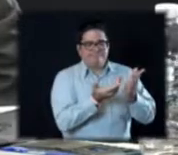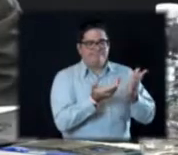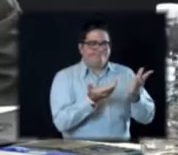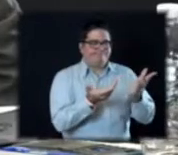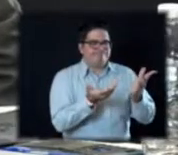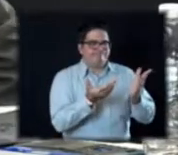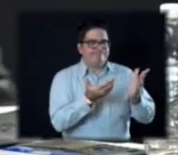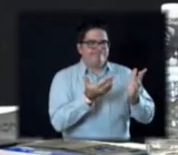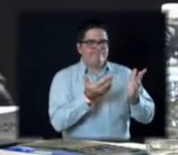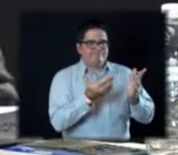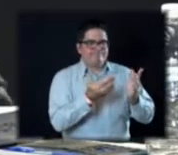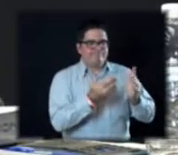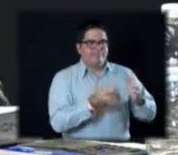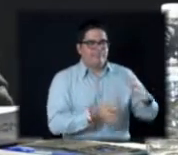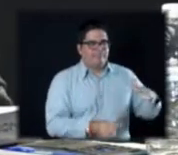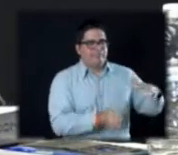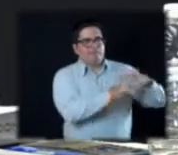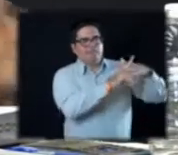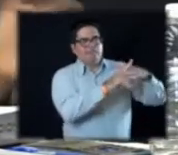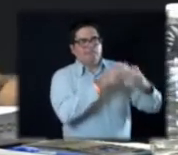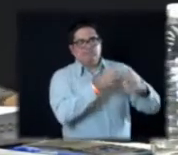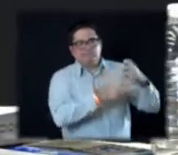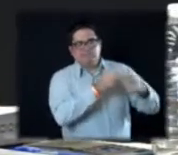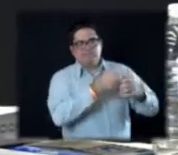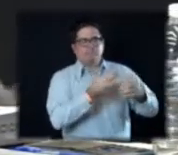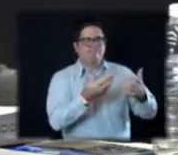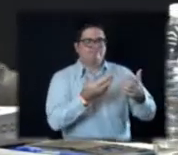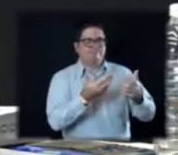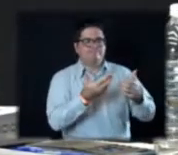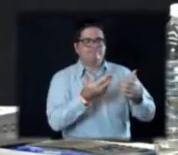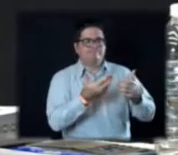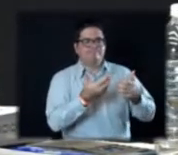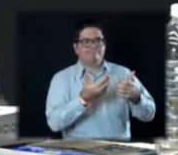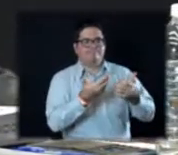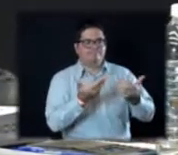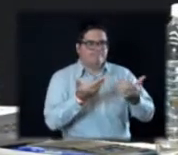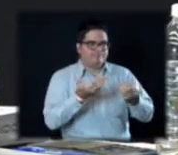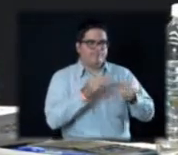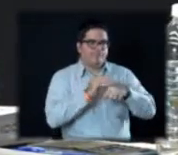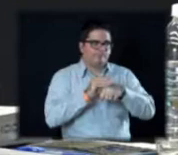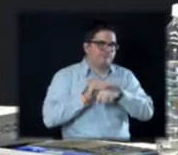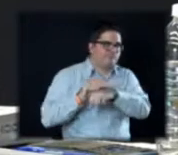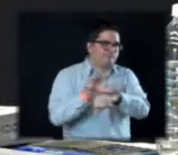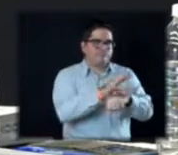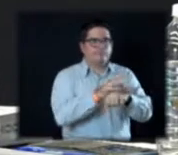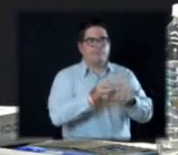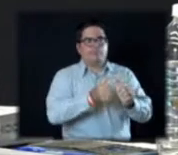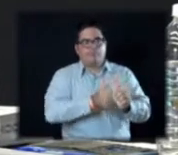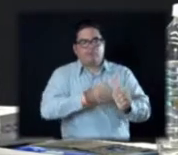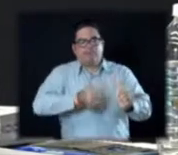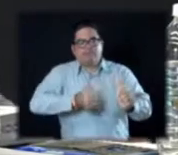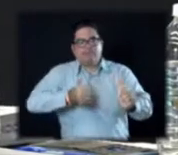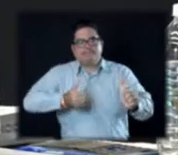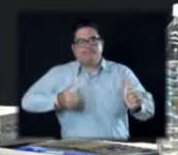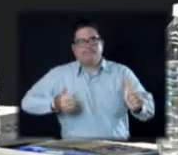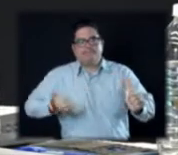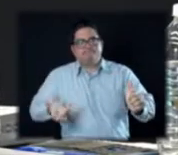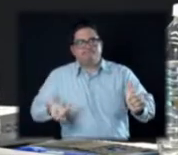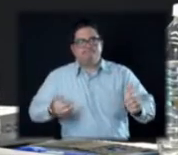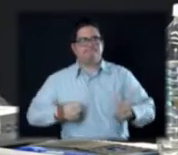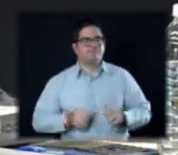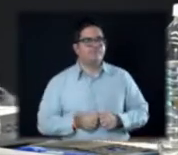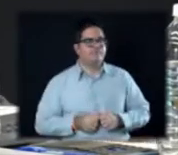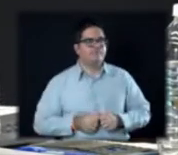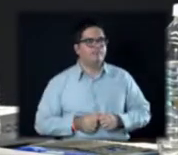Tenemos muchos asuntos técnicos y legales que retrasan los saldos, no solamente relacionados con las cuentas,